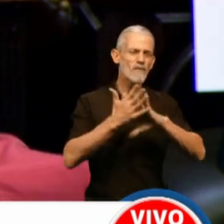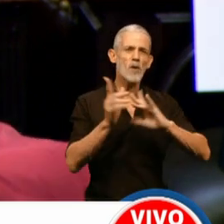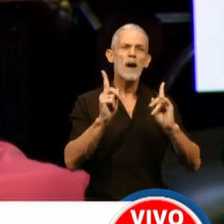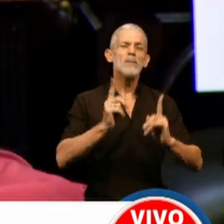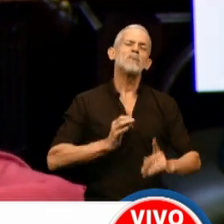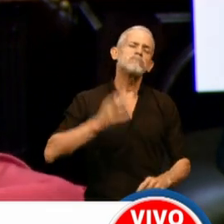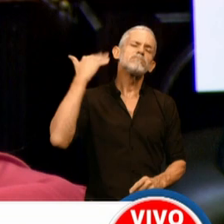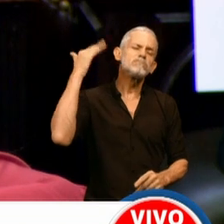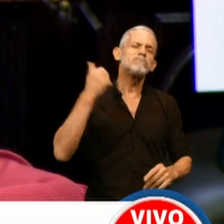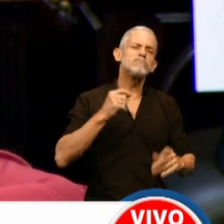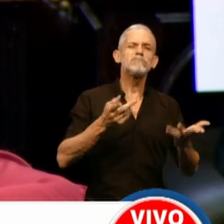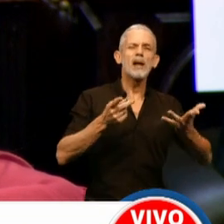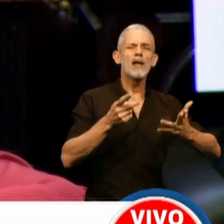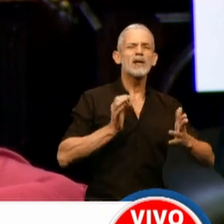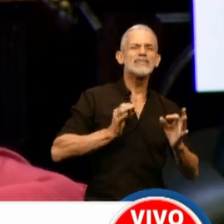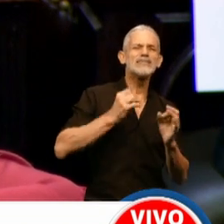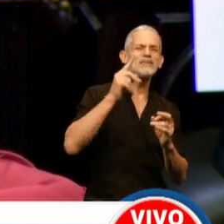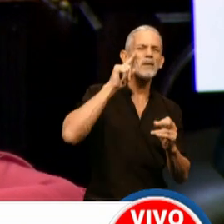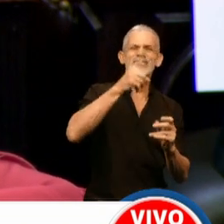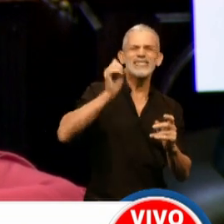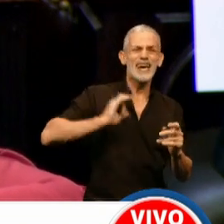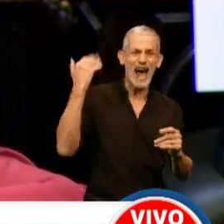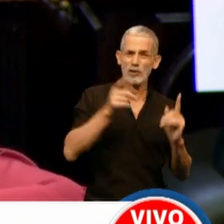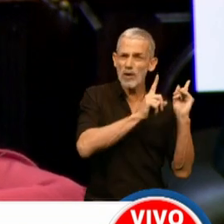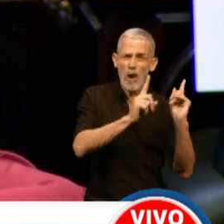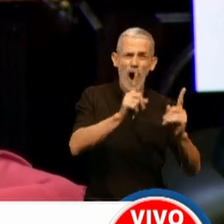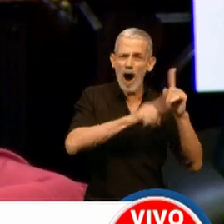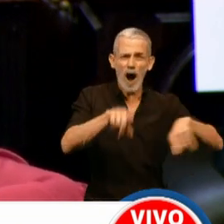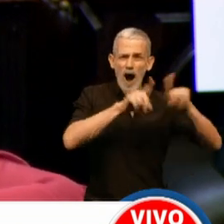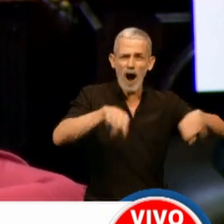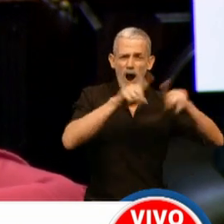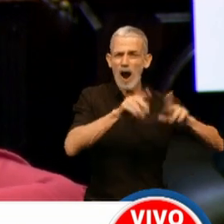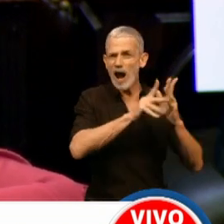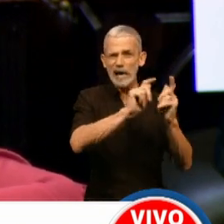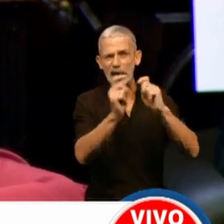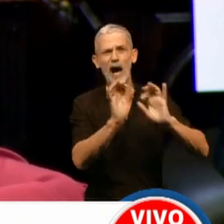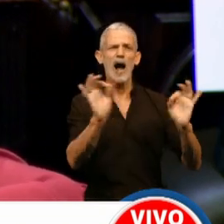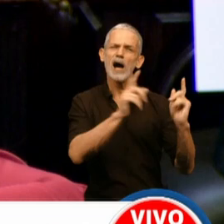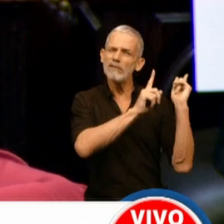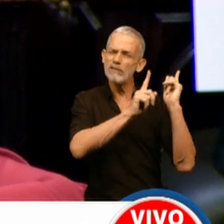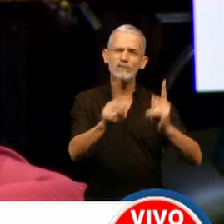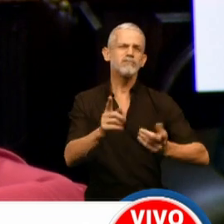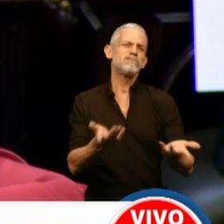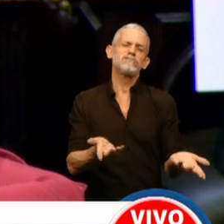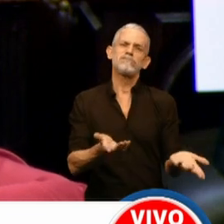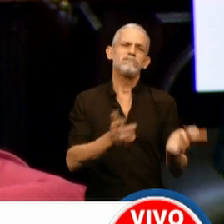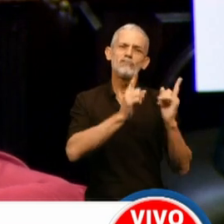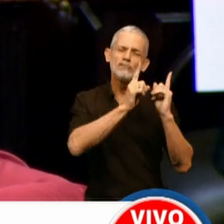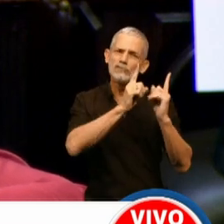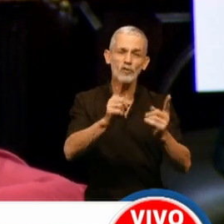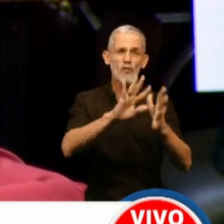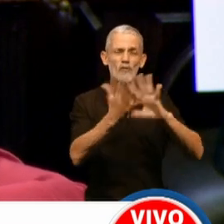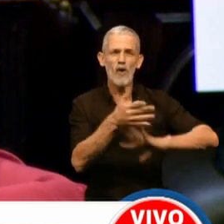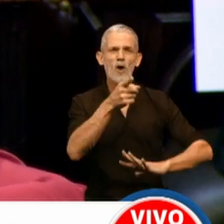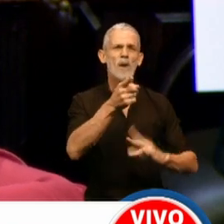que tenían a principios del siglo 20 y perduran en su formato y perduran en su manera de andar y maduran en su